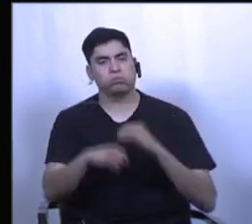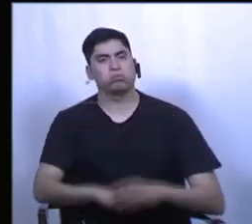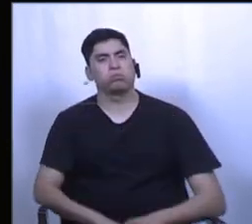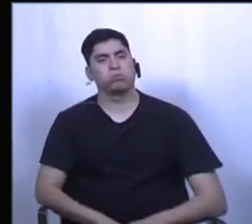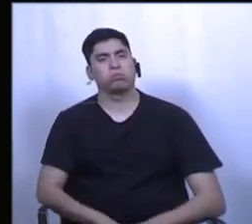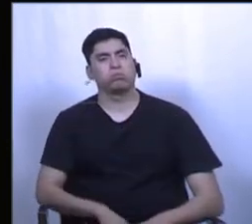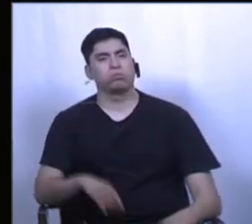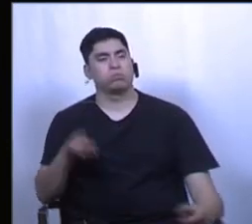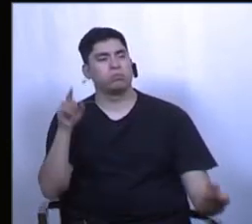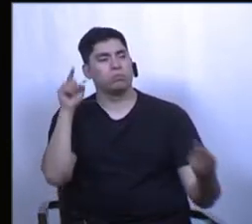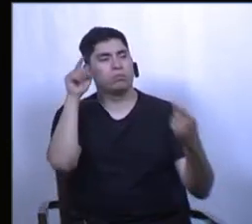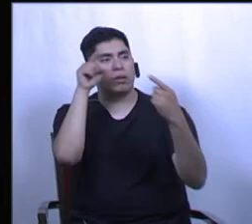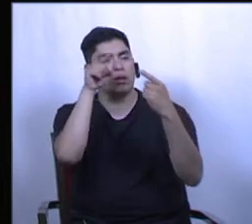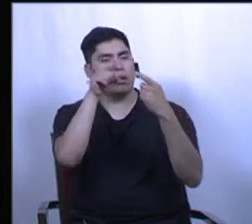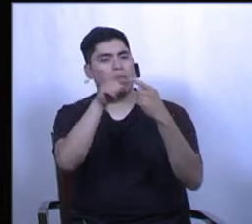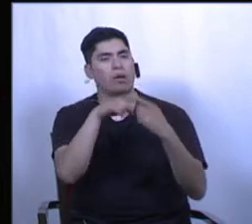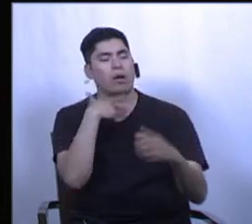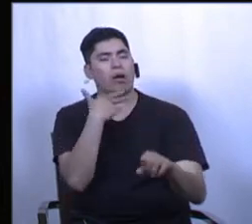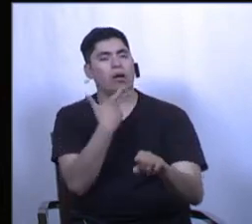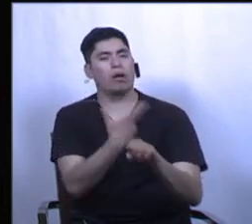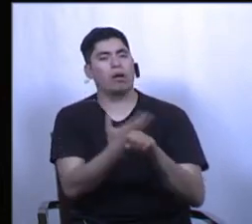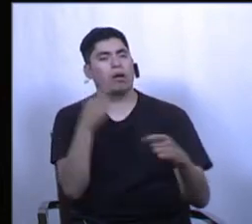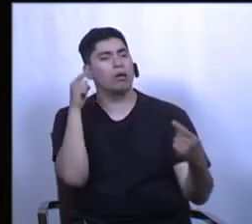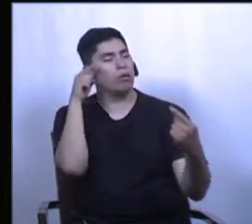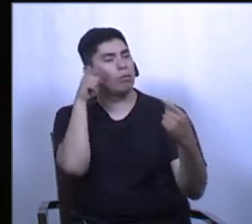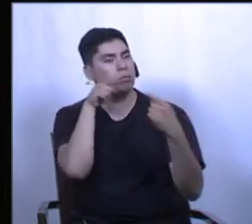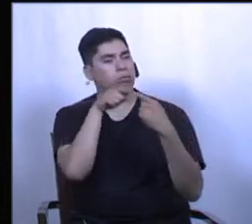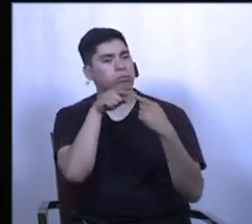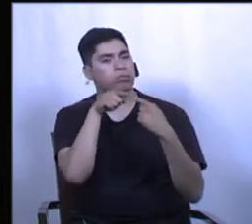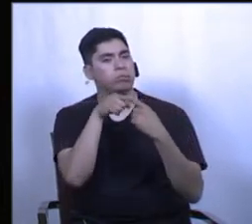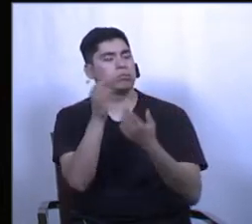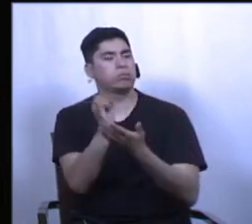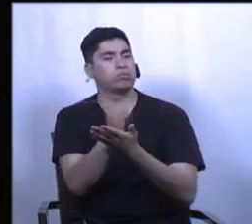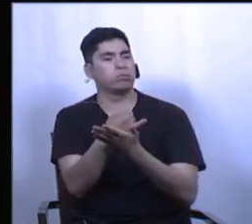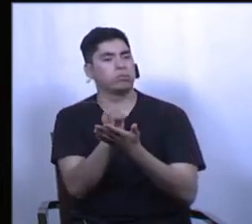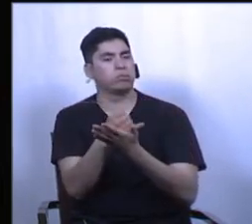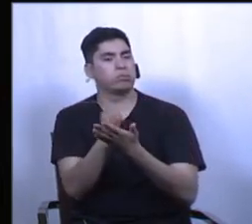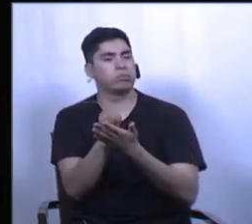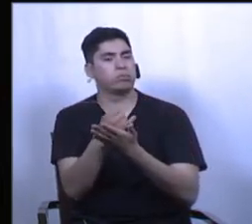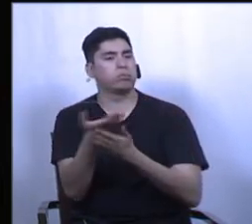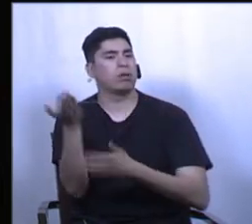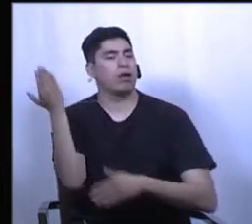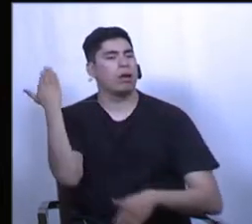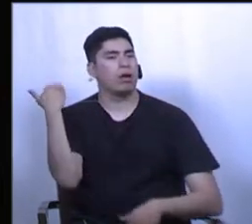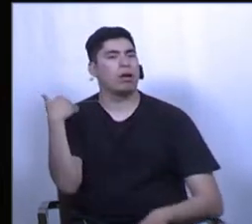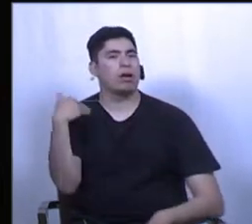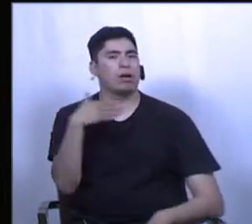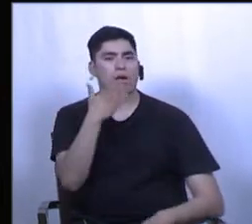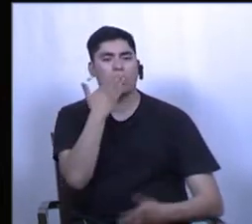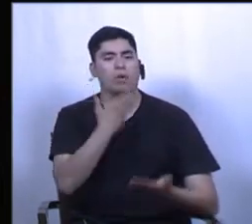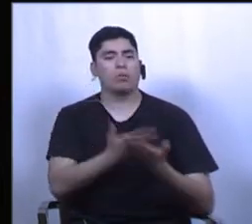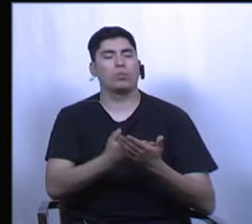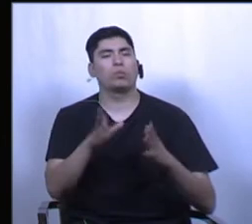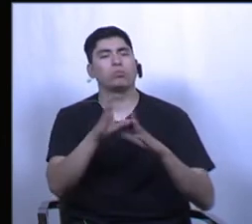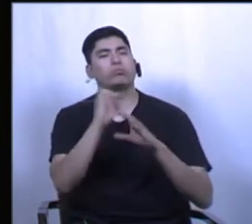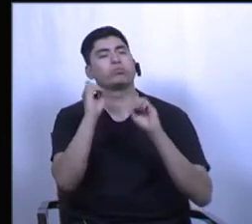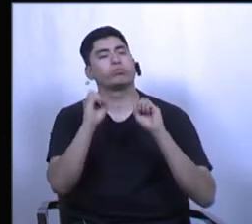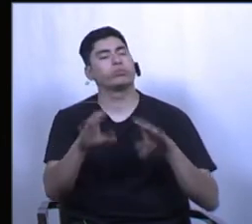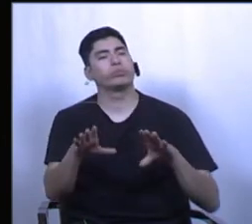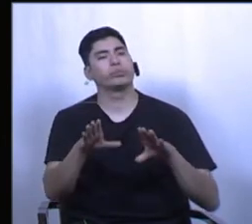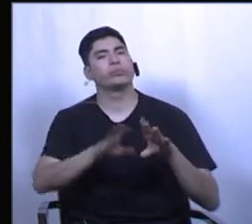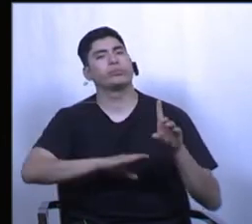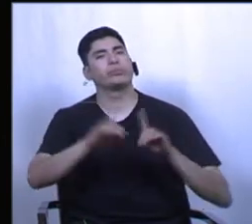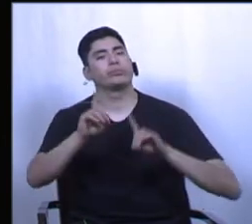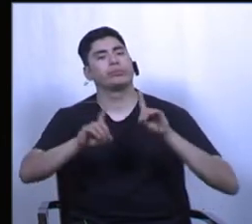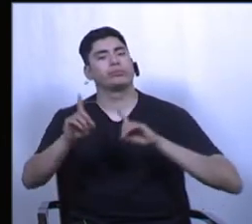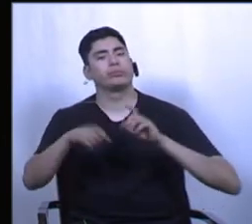el objetivo al que hay que apuntar. Tratar de intervenir antes cuando se ha perdido cierta cantidad de